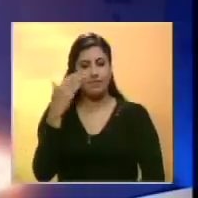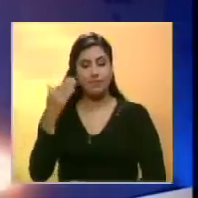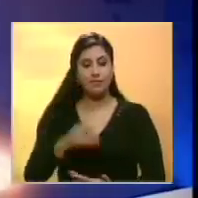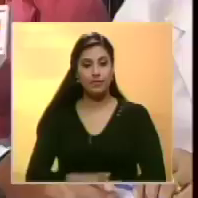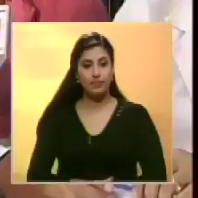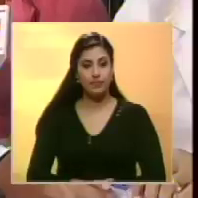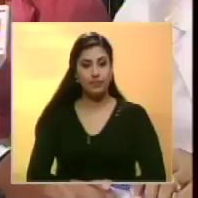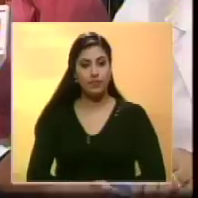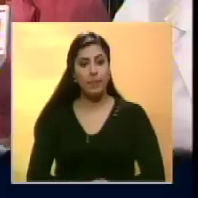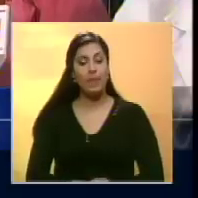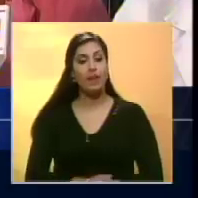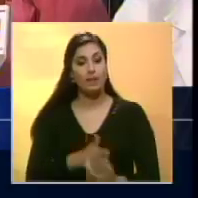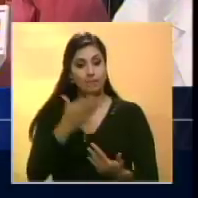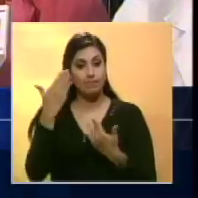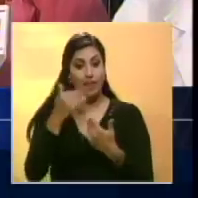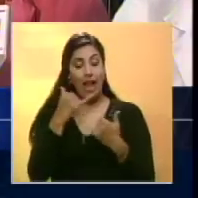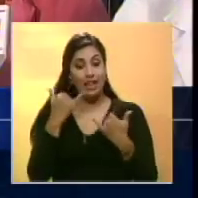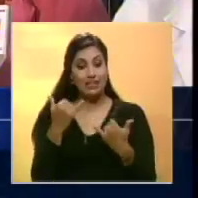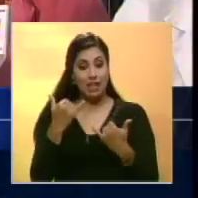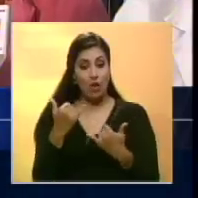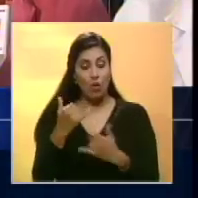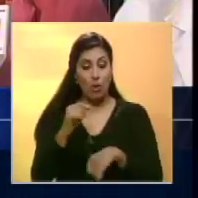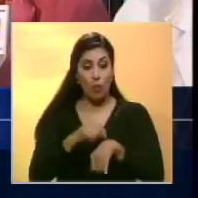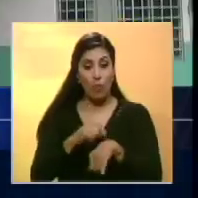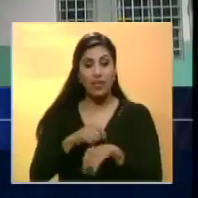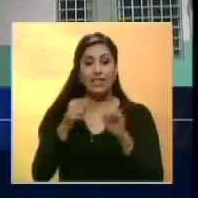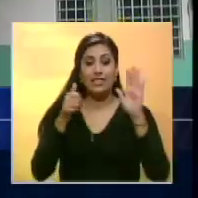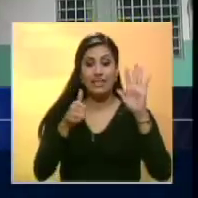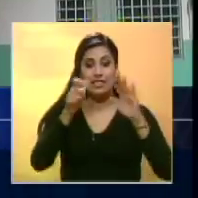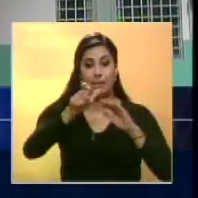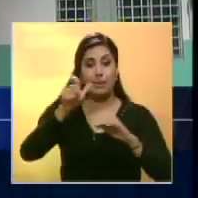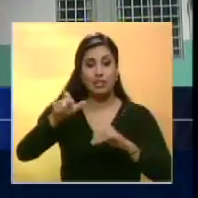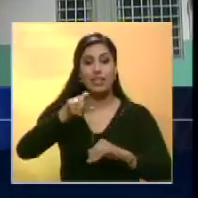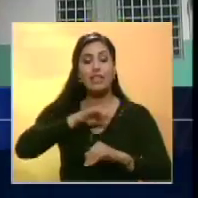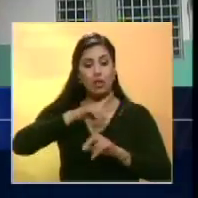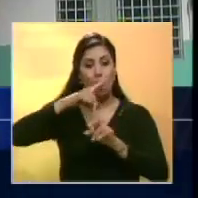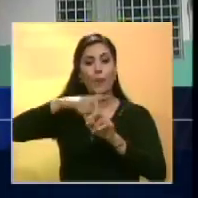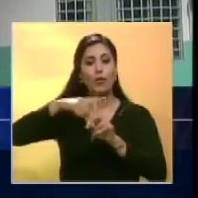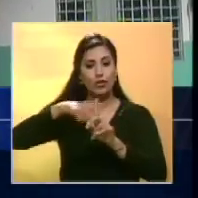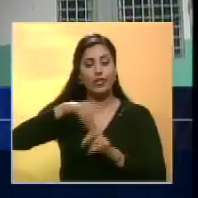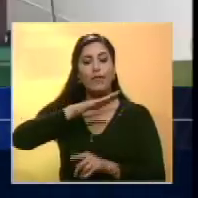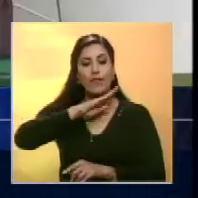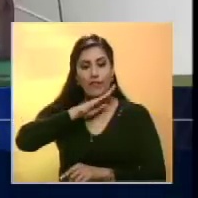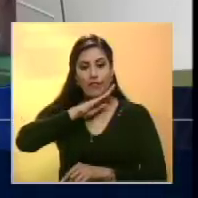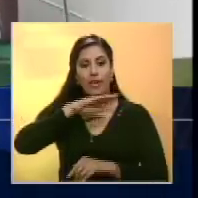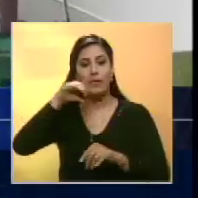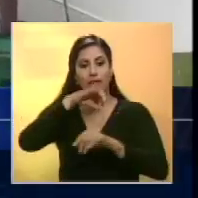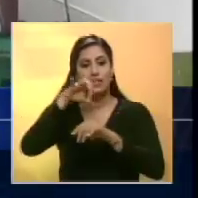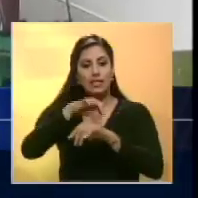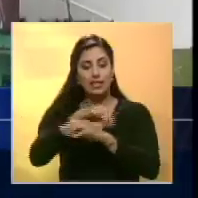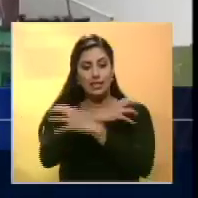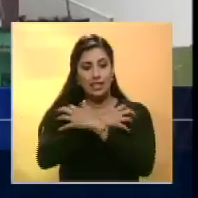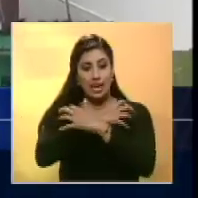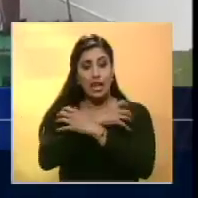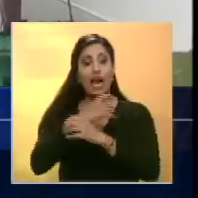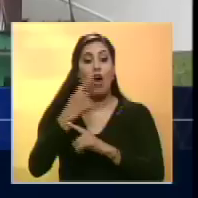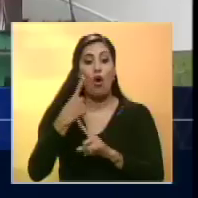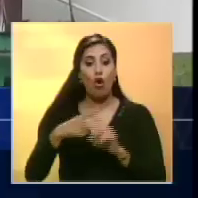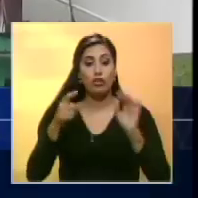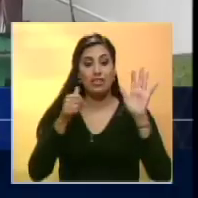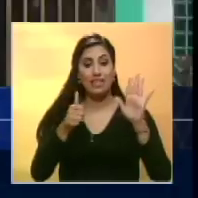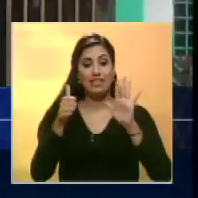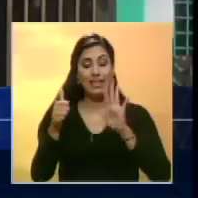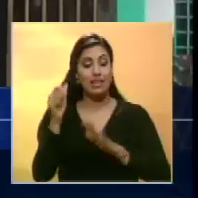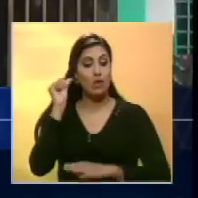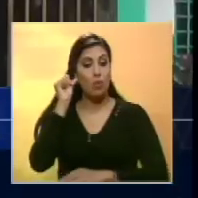amplía. Navas afirmó que hasta los momentos solo 6 personas han resultado positivas de la enfermedad. Además, agregó que 66 mujeres